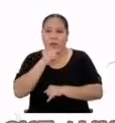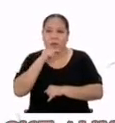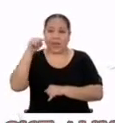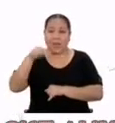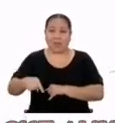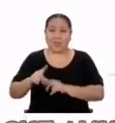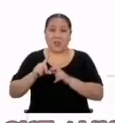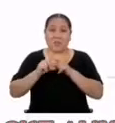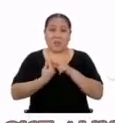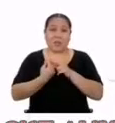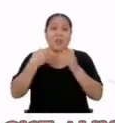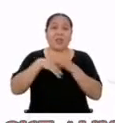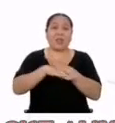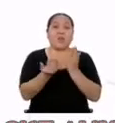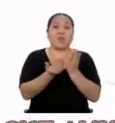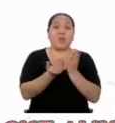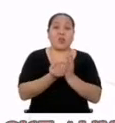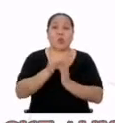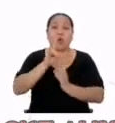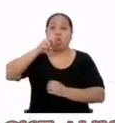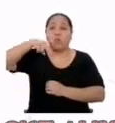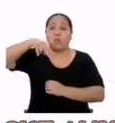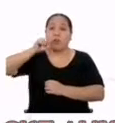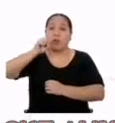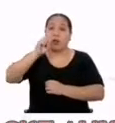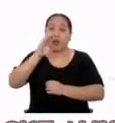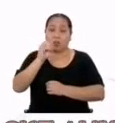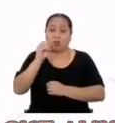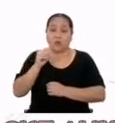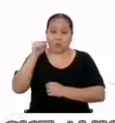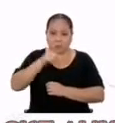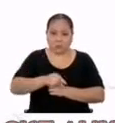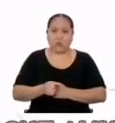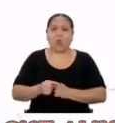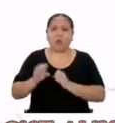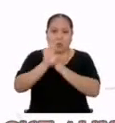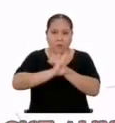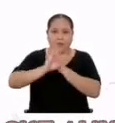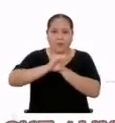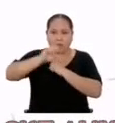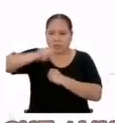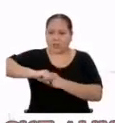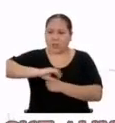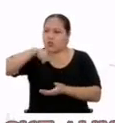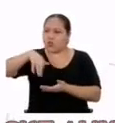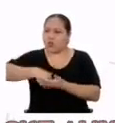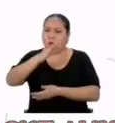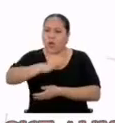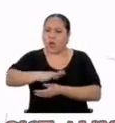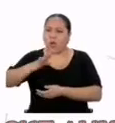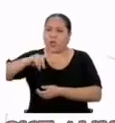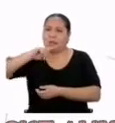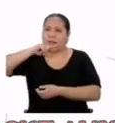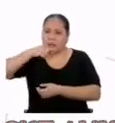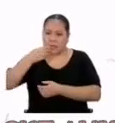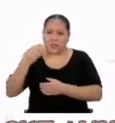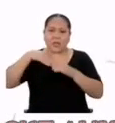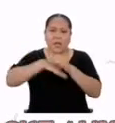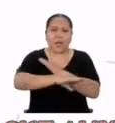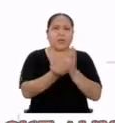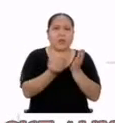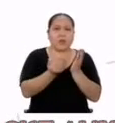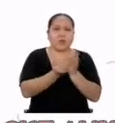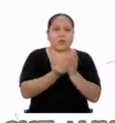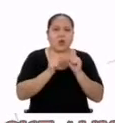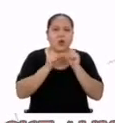La UNESCO defiende que todas las niñas ingresen en el sistema educativo y permanezcan en él hasta la